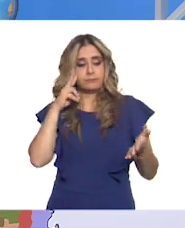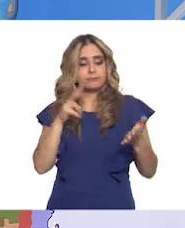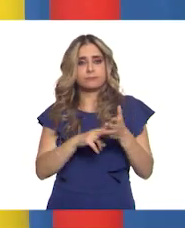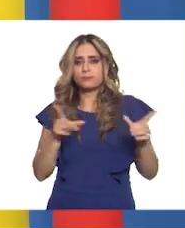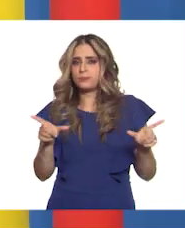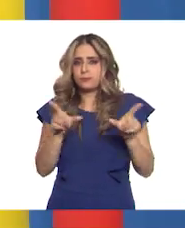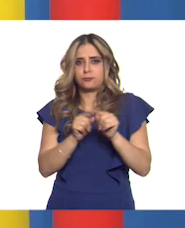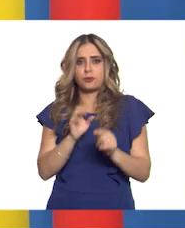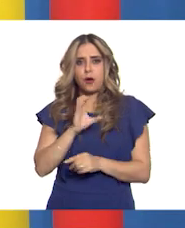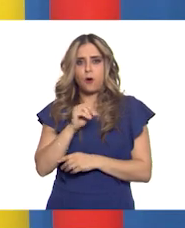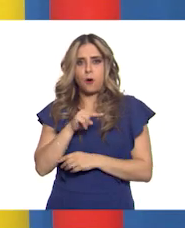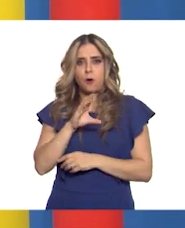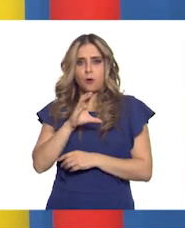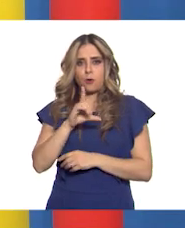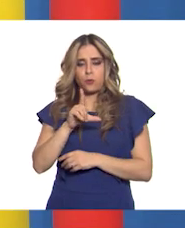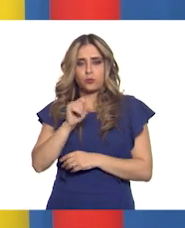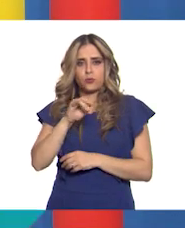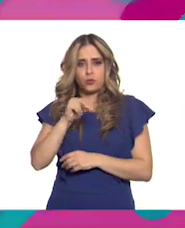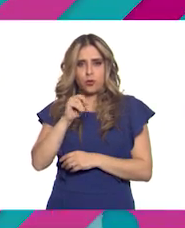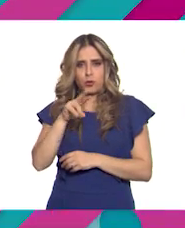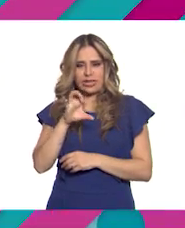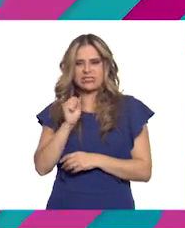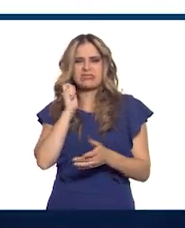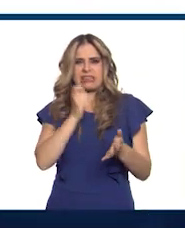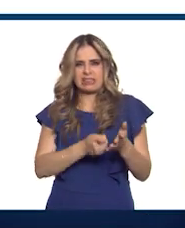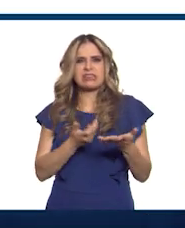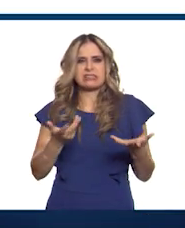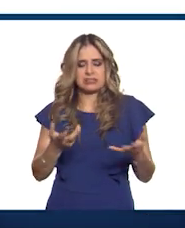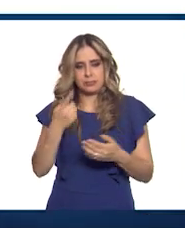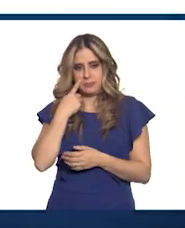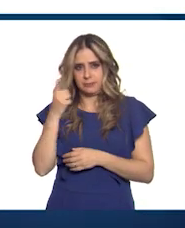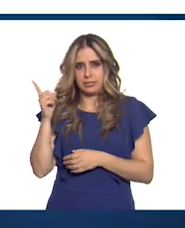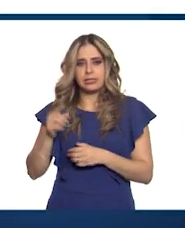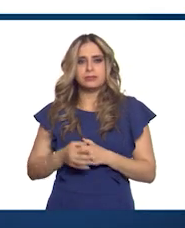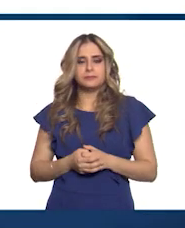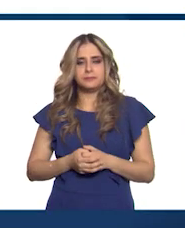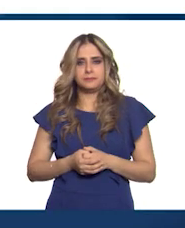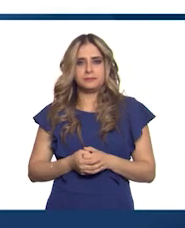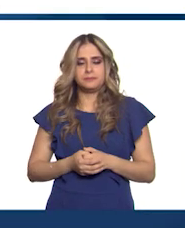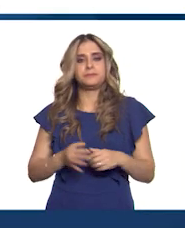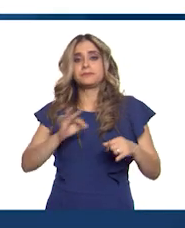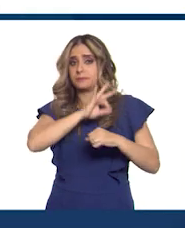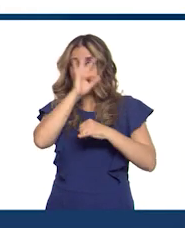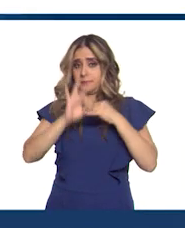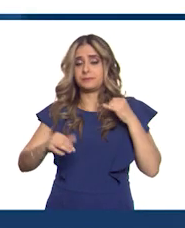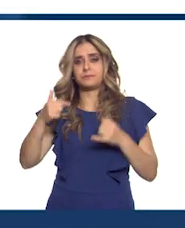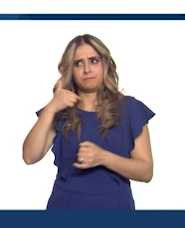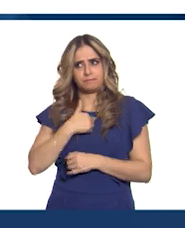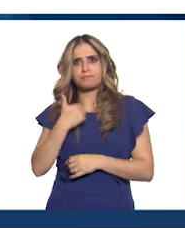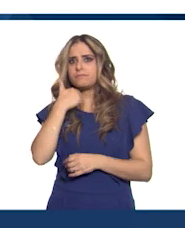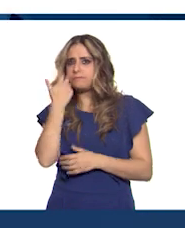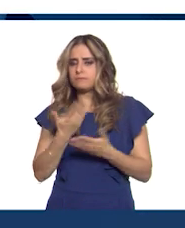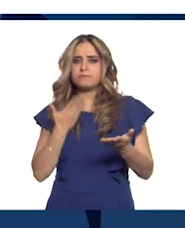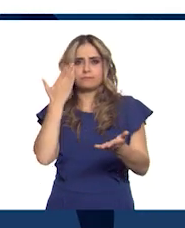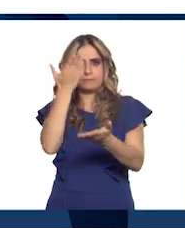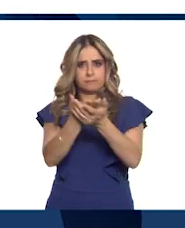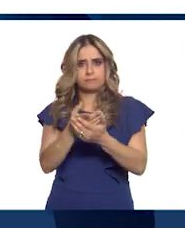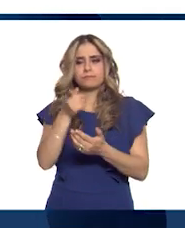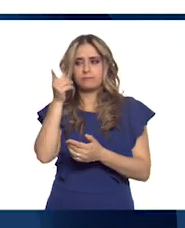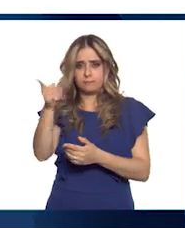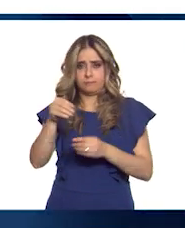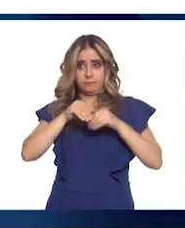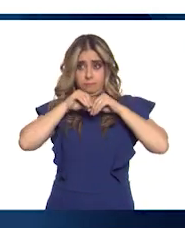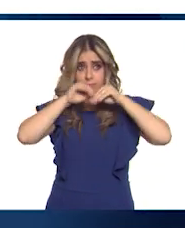conclusiones. Perfecto, yo ya estoy listísima. Dice así. Por último, me gustaría solicitarle que en su